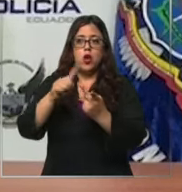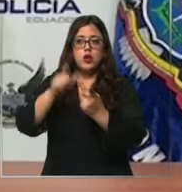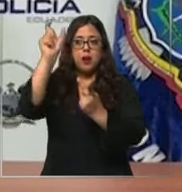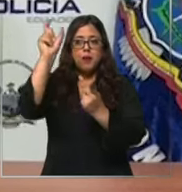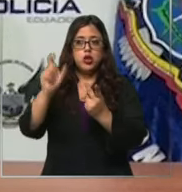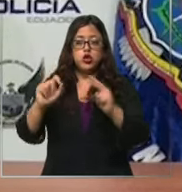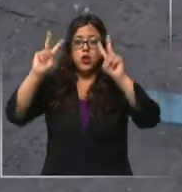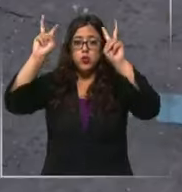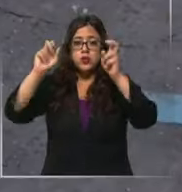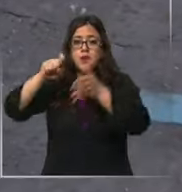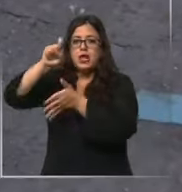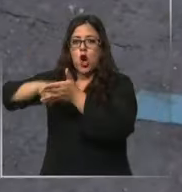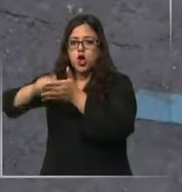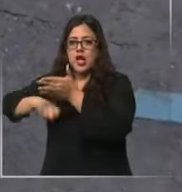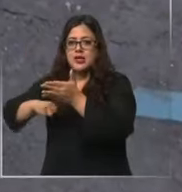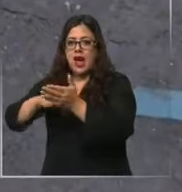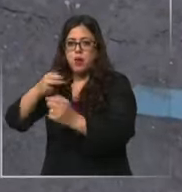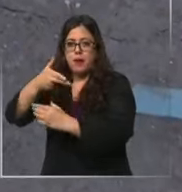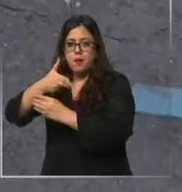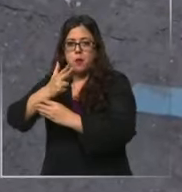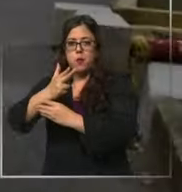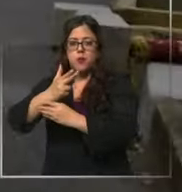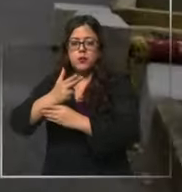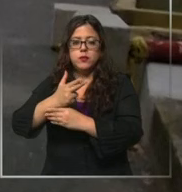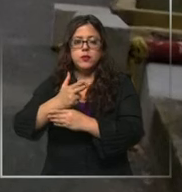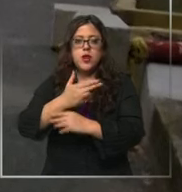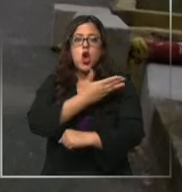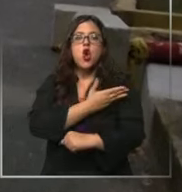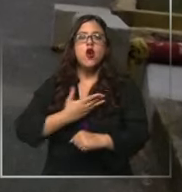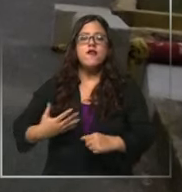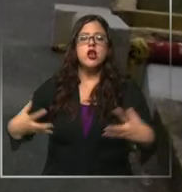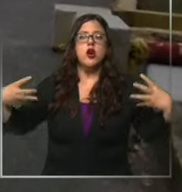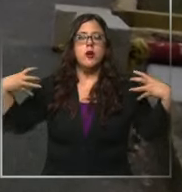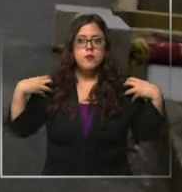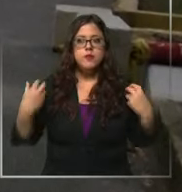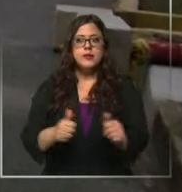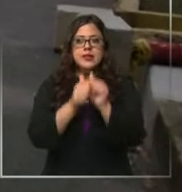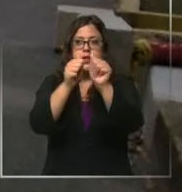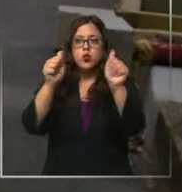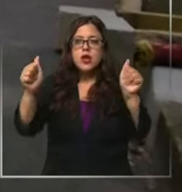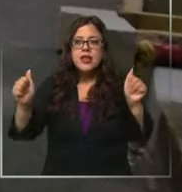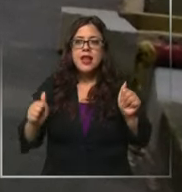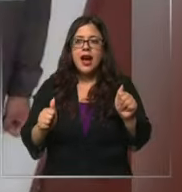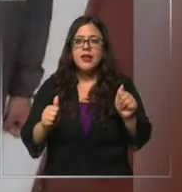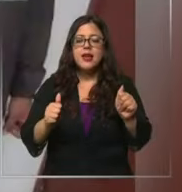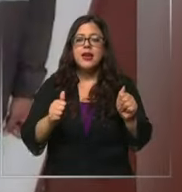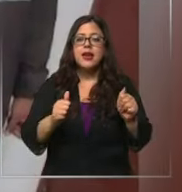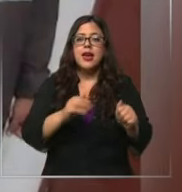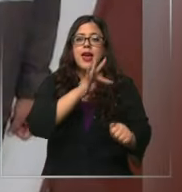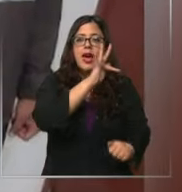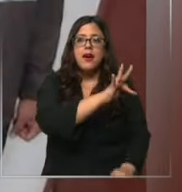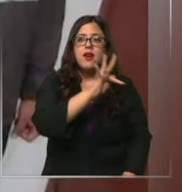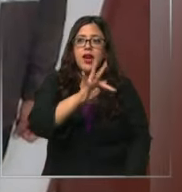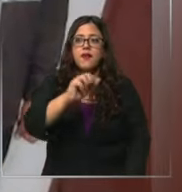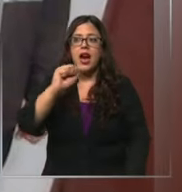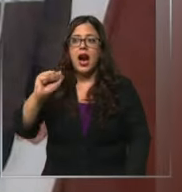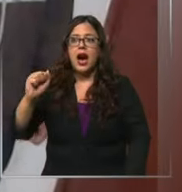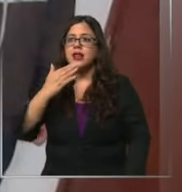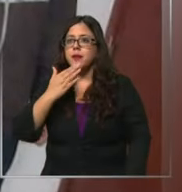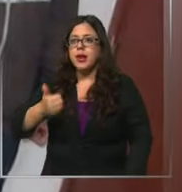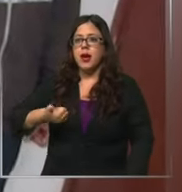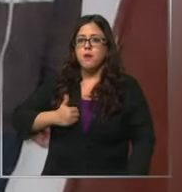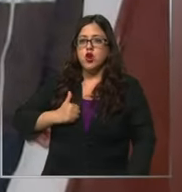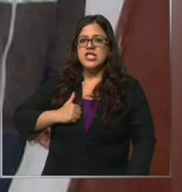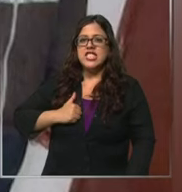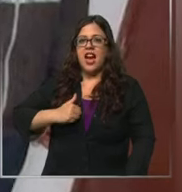presunto sicario. El gobierno a la cabeza y sus autoridades, Fuerza Armada y Policía, harán frente a esta